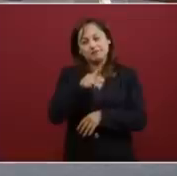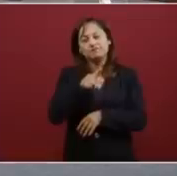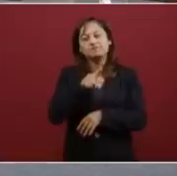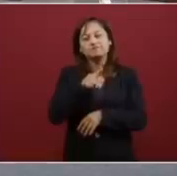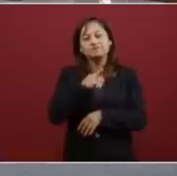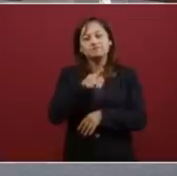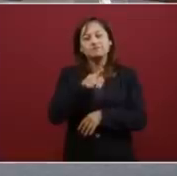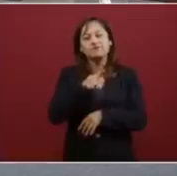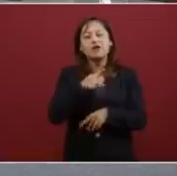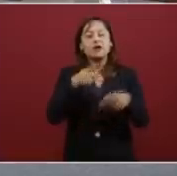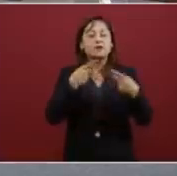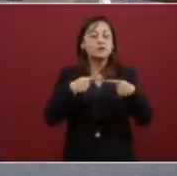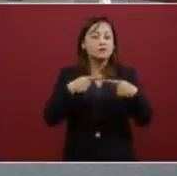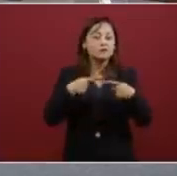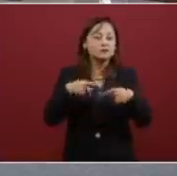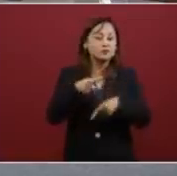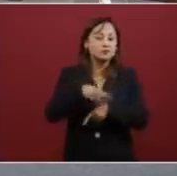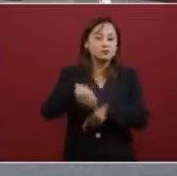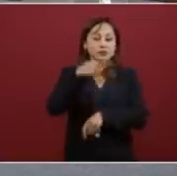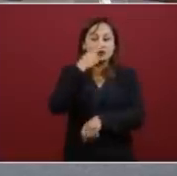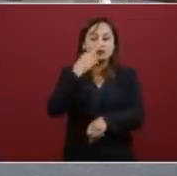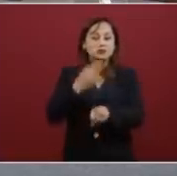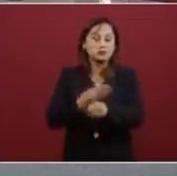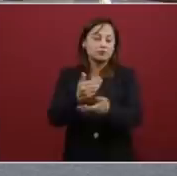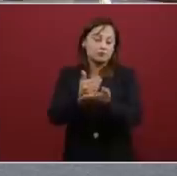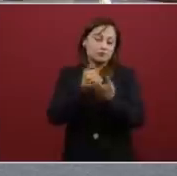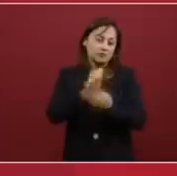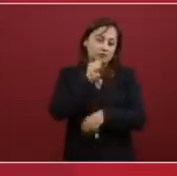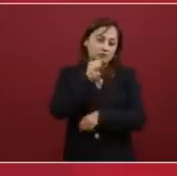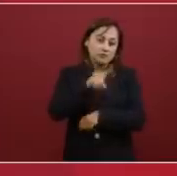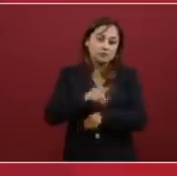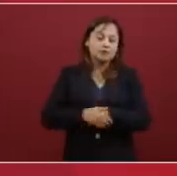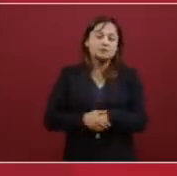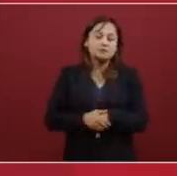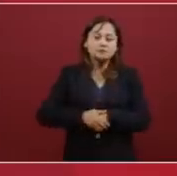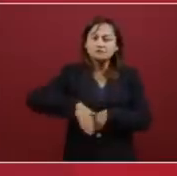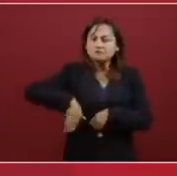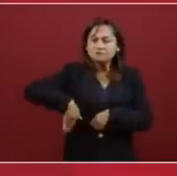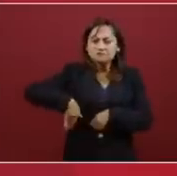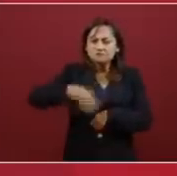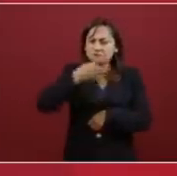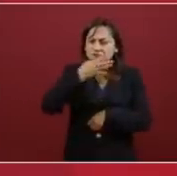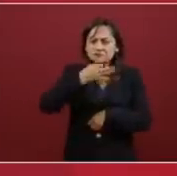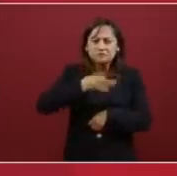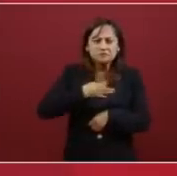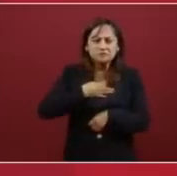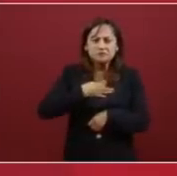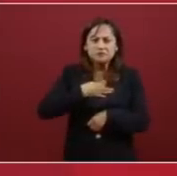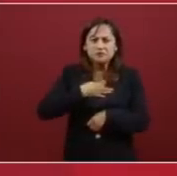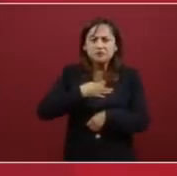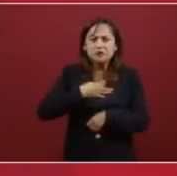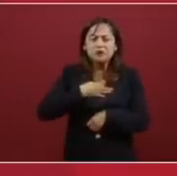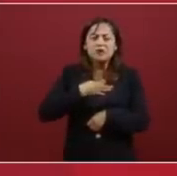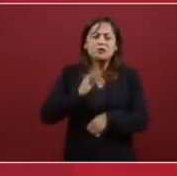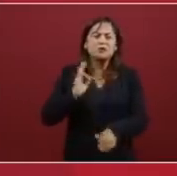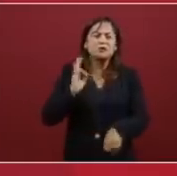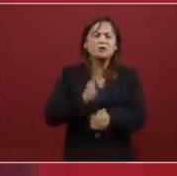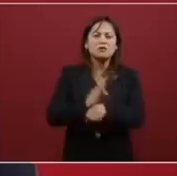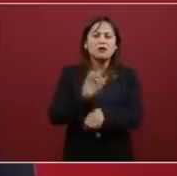responsables, encargados. Me acaba de llegar un aviso de un amparo, ¿se acuerdan